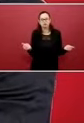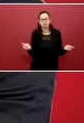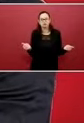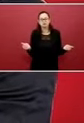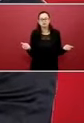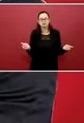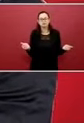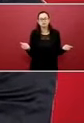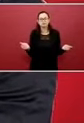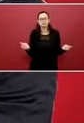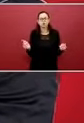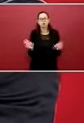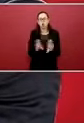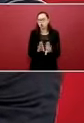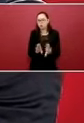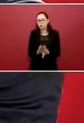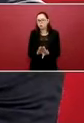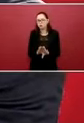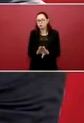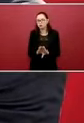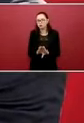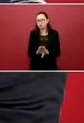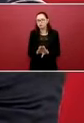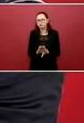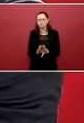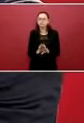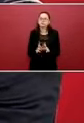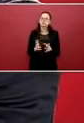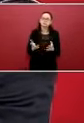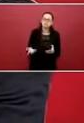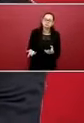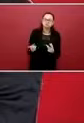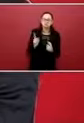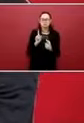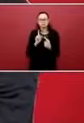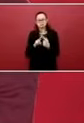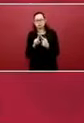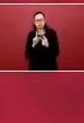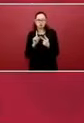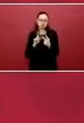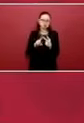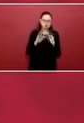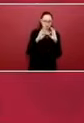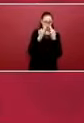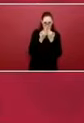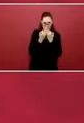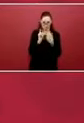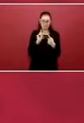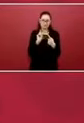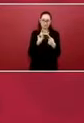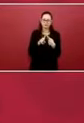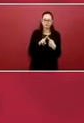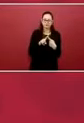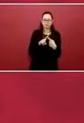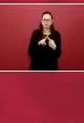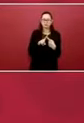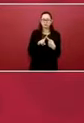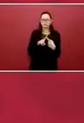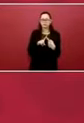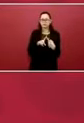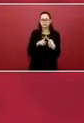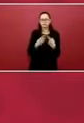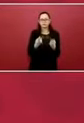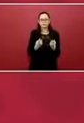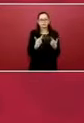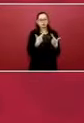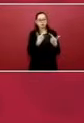pueden darse por dos motivos. Uno, porque se enfrentan los